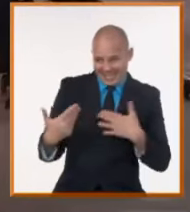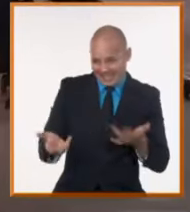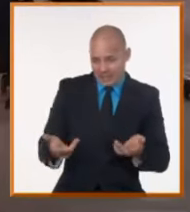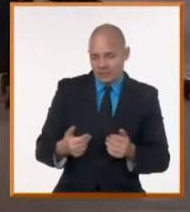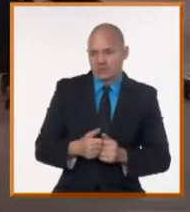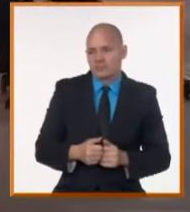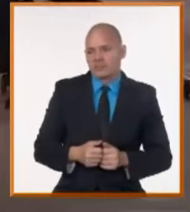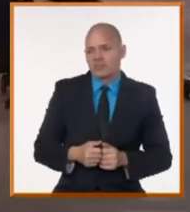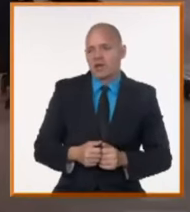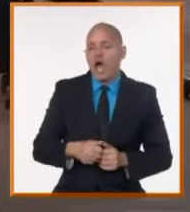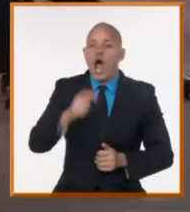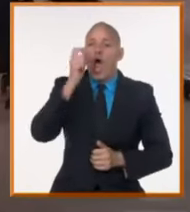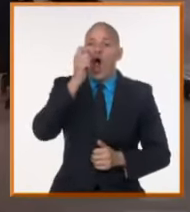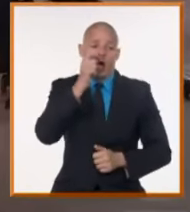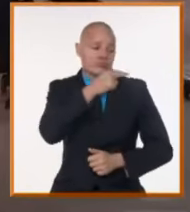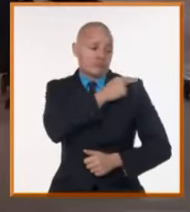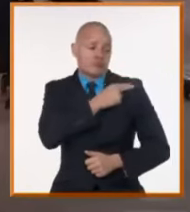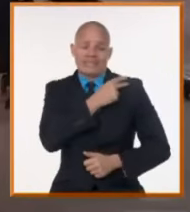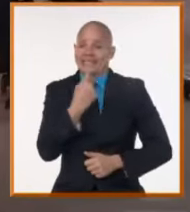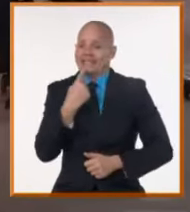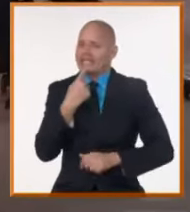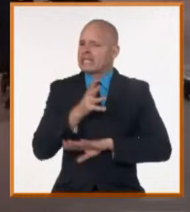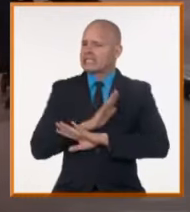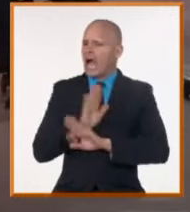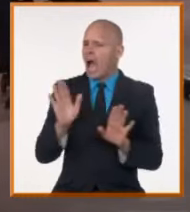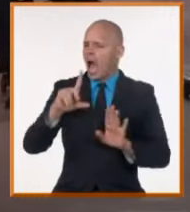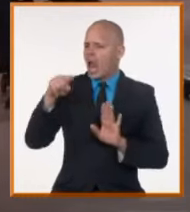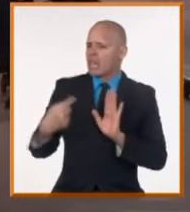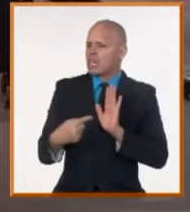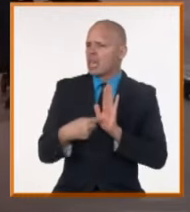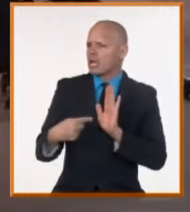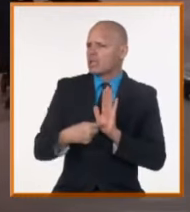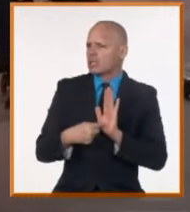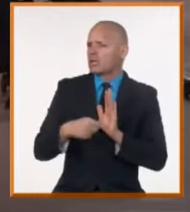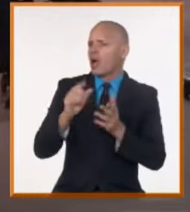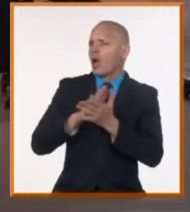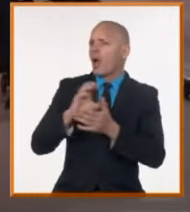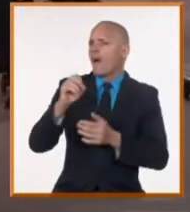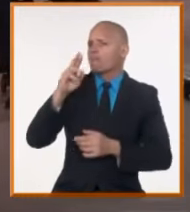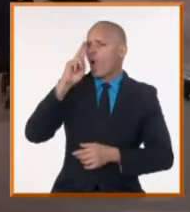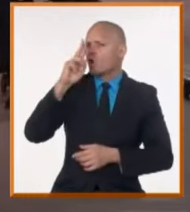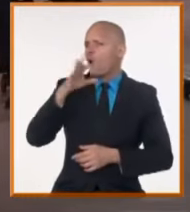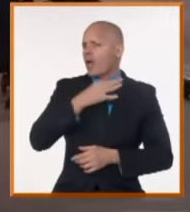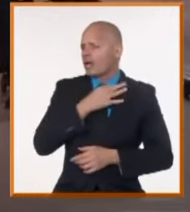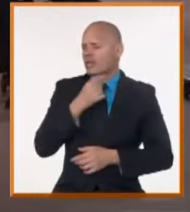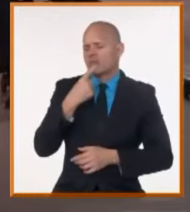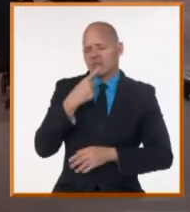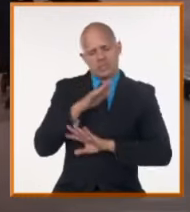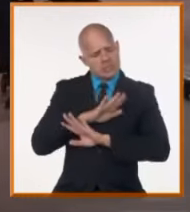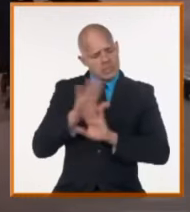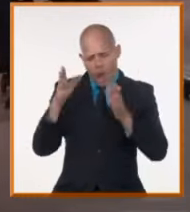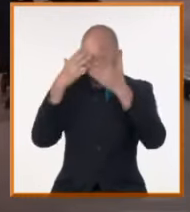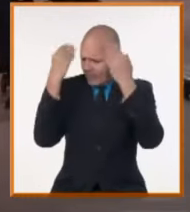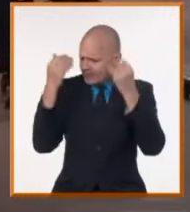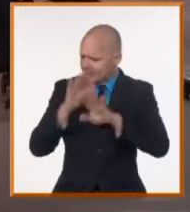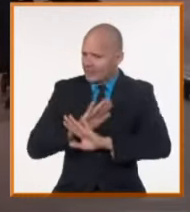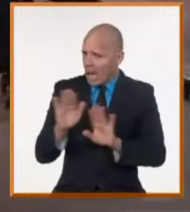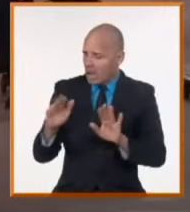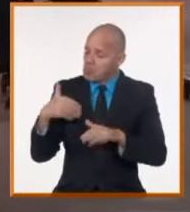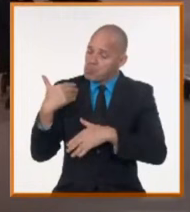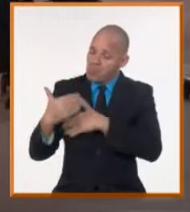diciendo que durante el gobierno de Trump, que estaba más viva que nunca. O sea, ha ido cambiando,